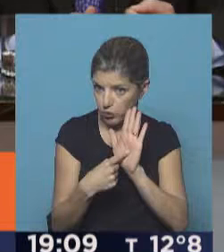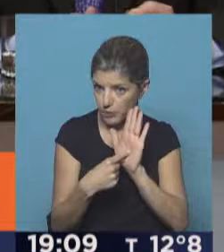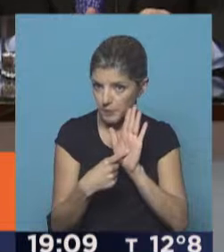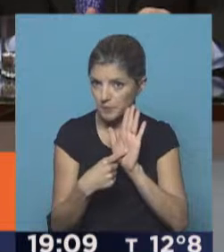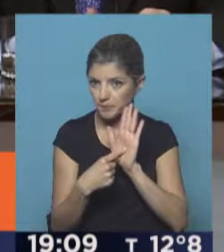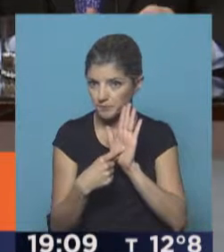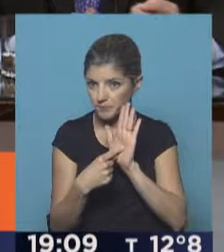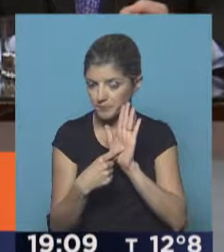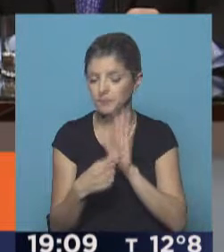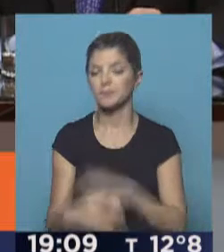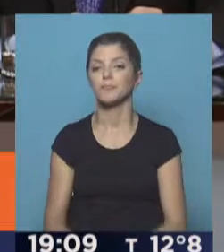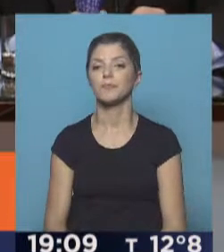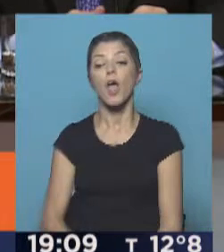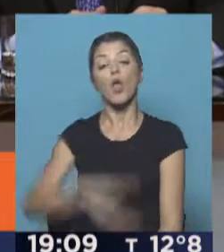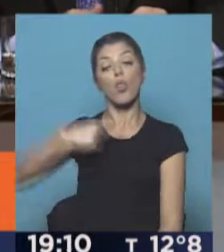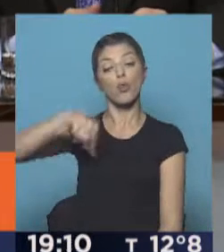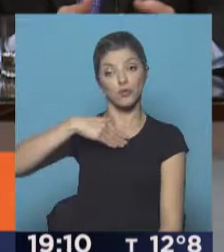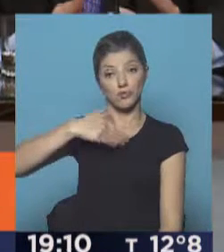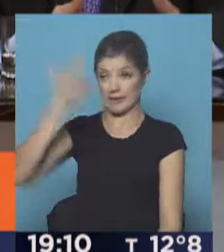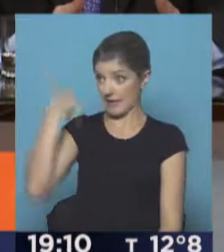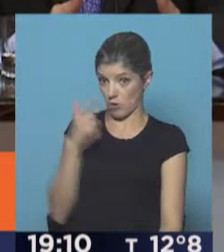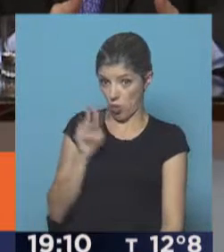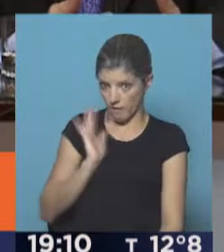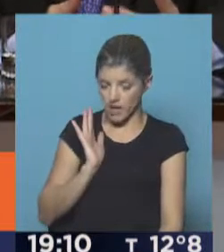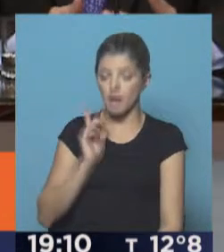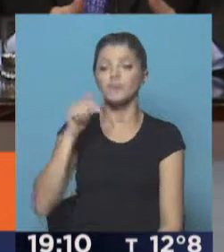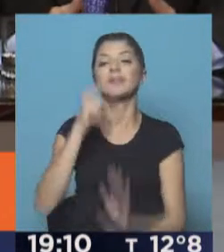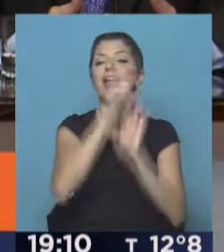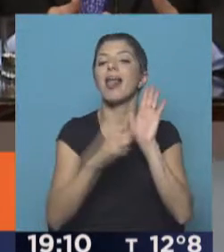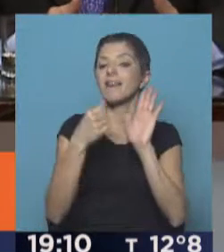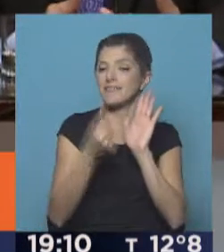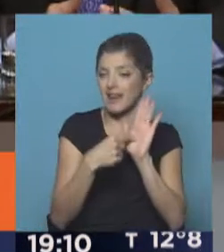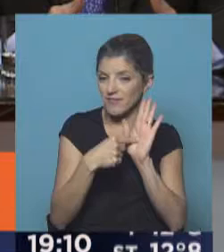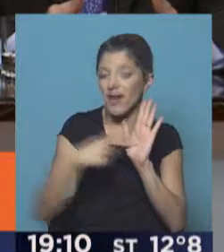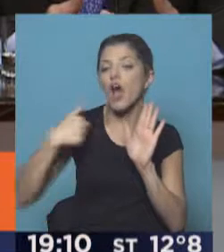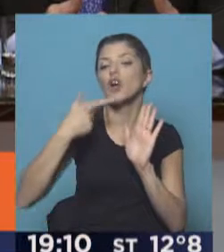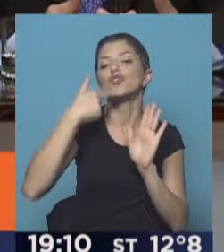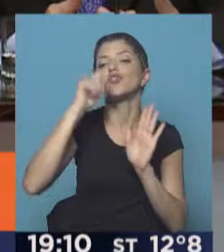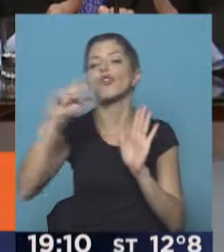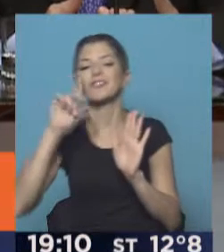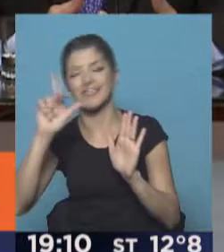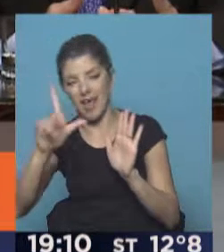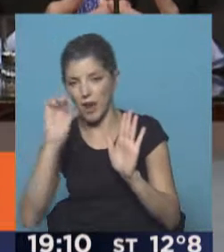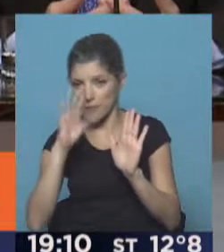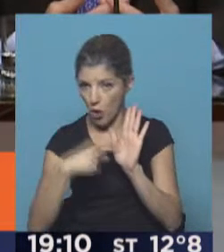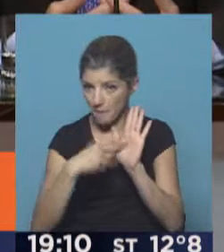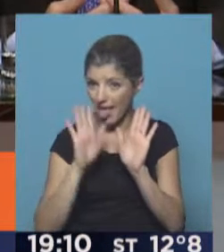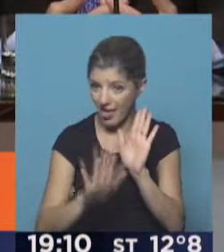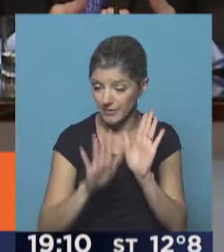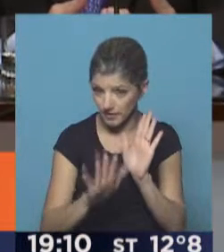nosotros aplicamos, y no existía en la anterior administración, una tarifa social. una tarifa social para que